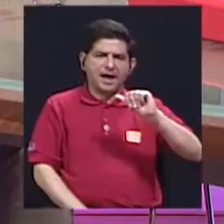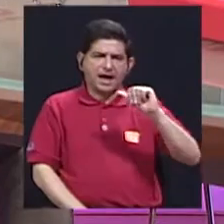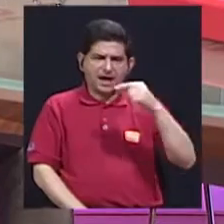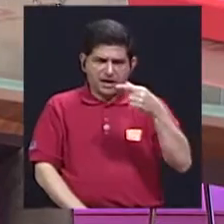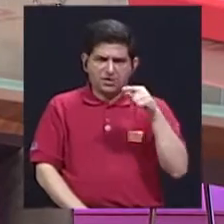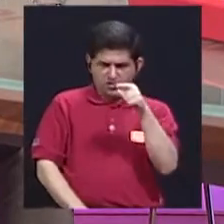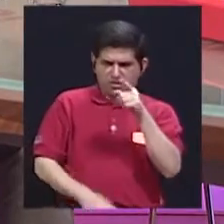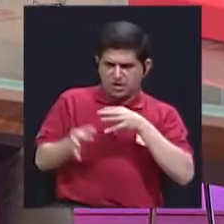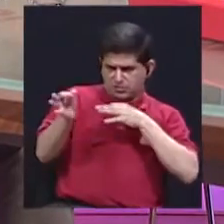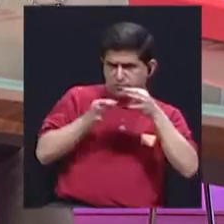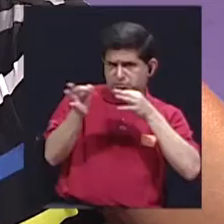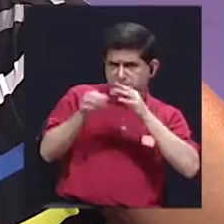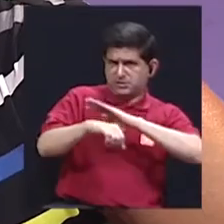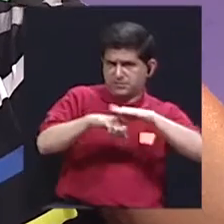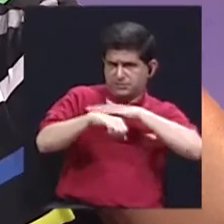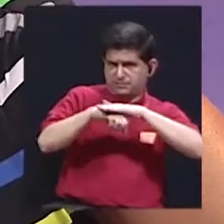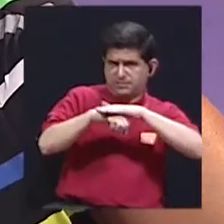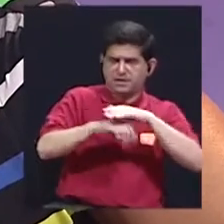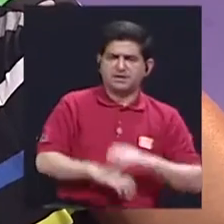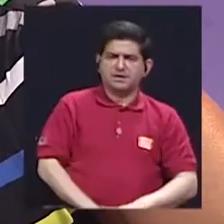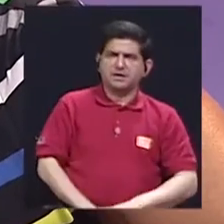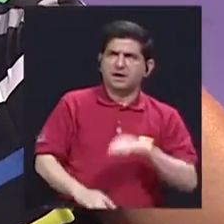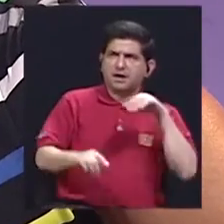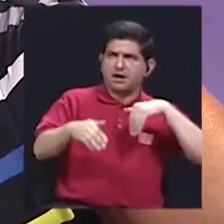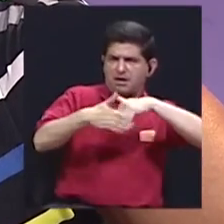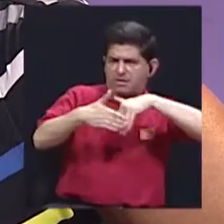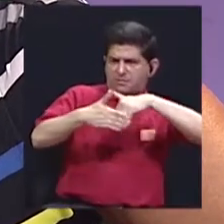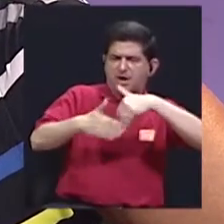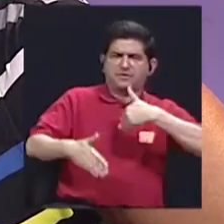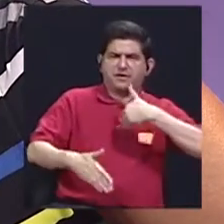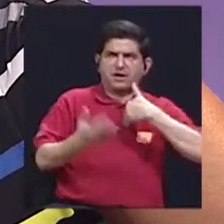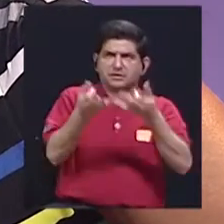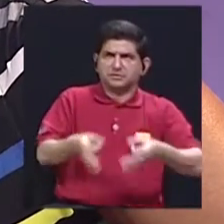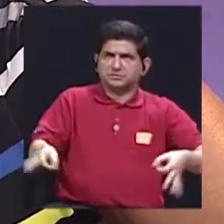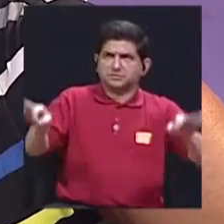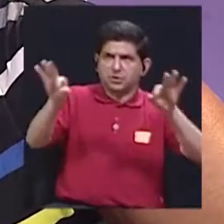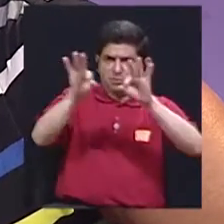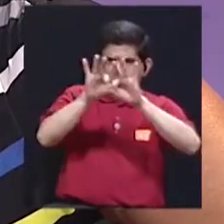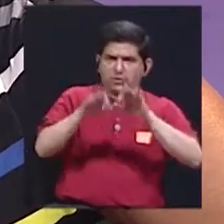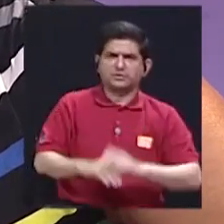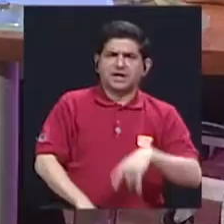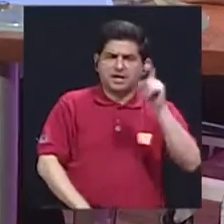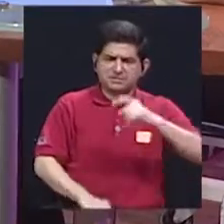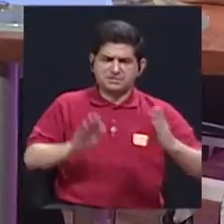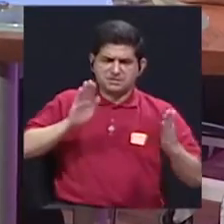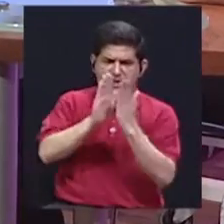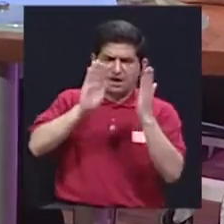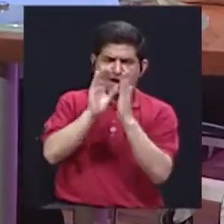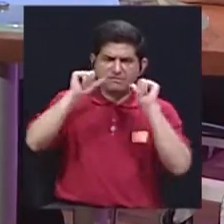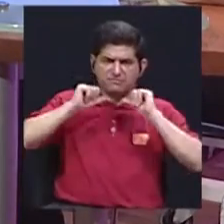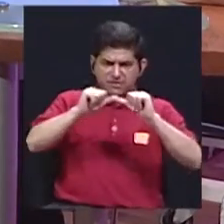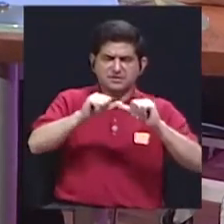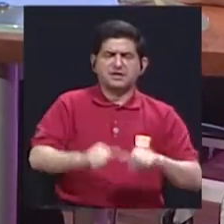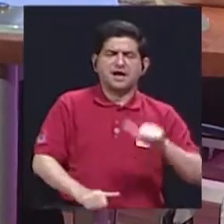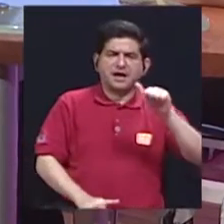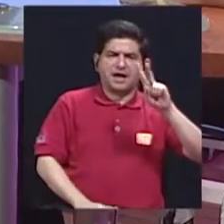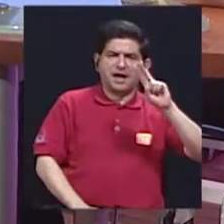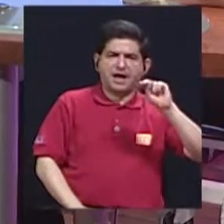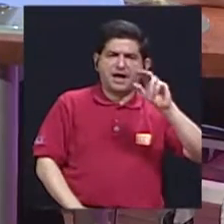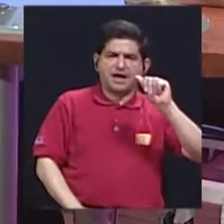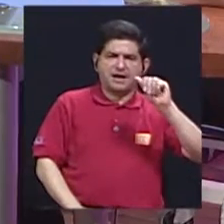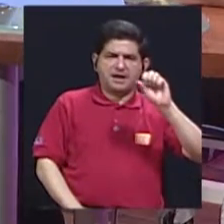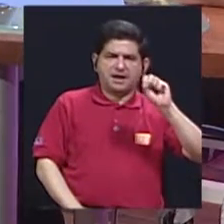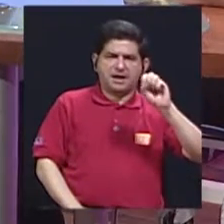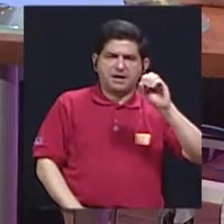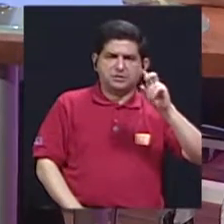cuéntenos cuáles son esos obstáculos más importantes a los que se tienen que enfrentar constantemente a nashville para